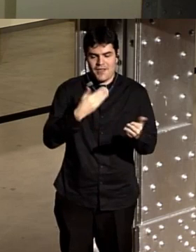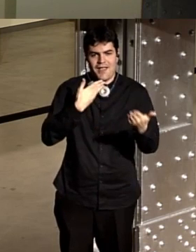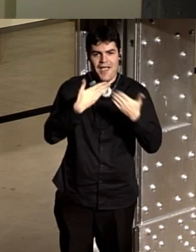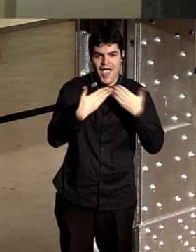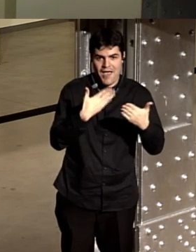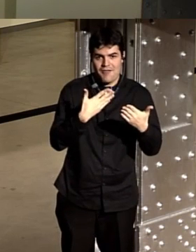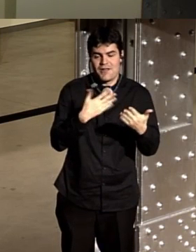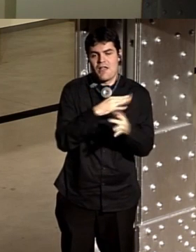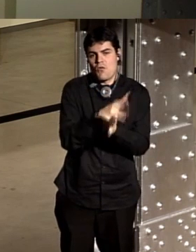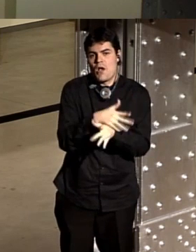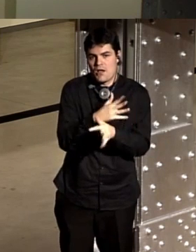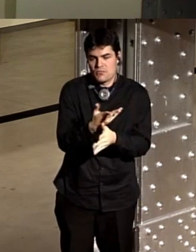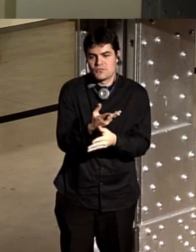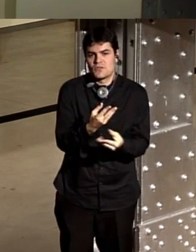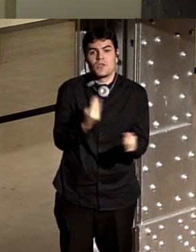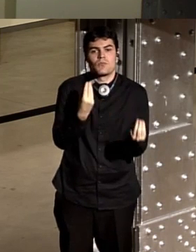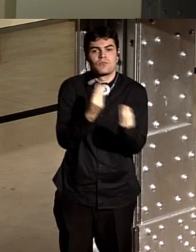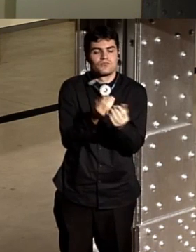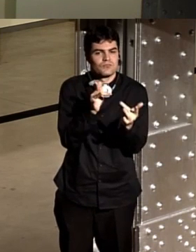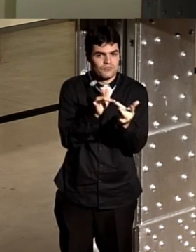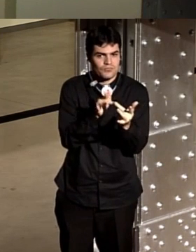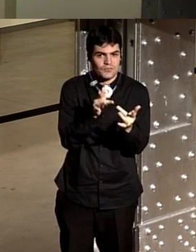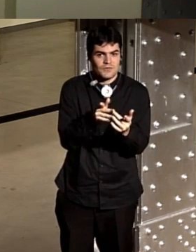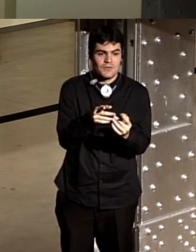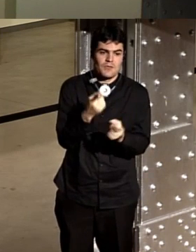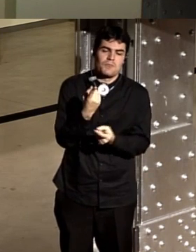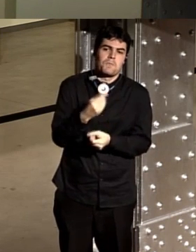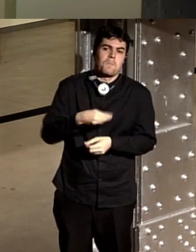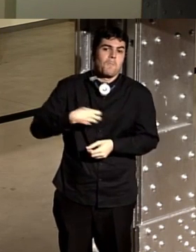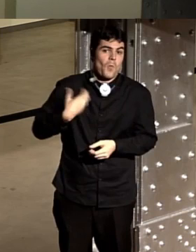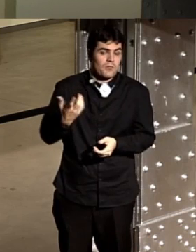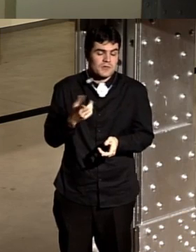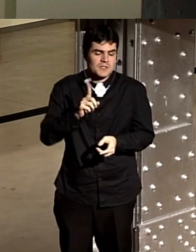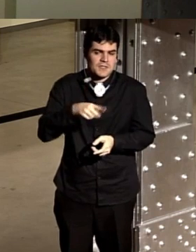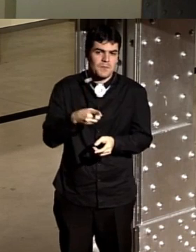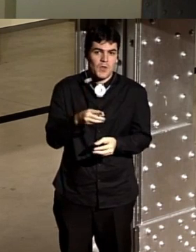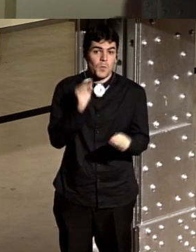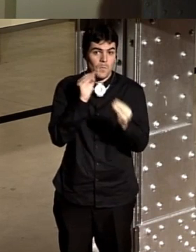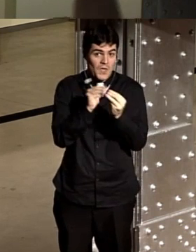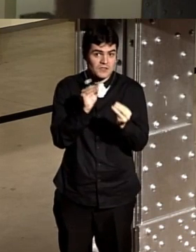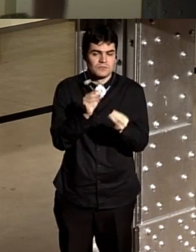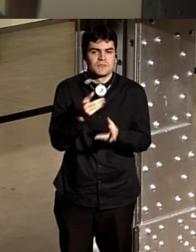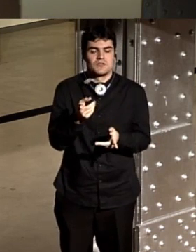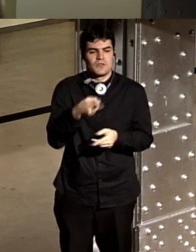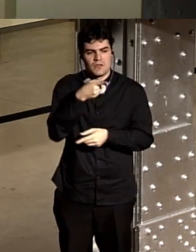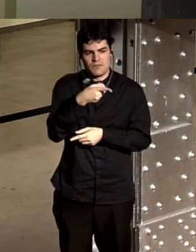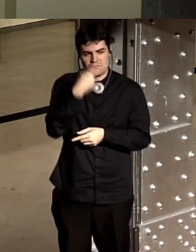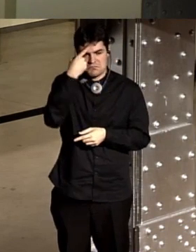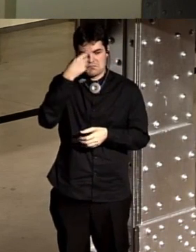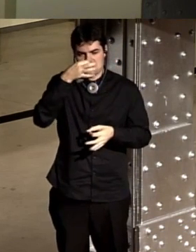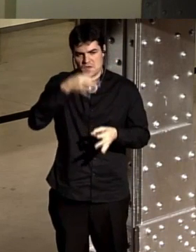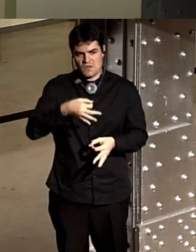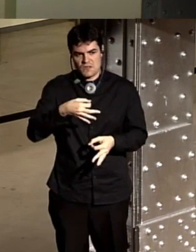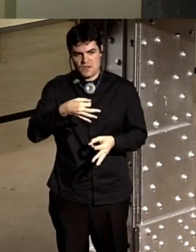pasan tiempo juntos y están muy a gustos, incluso le da algún beso, ¿no? Sí. Y ella decide que él no es el hombre adecuado para su